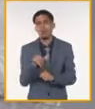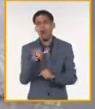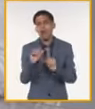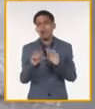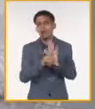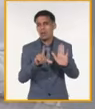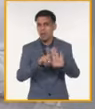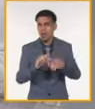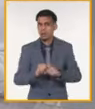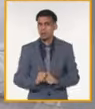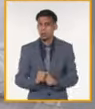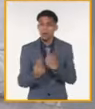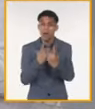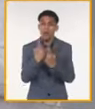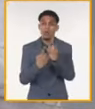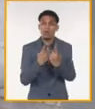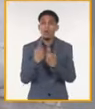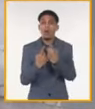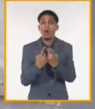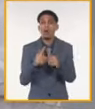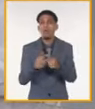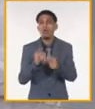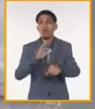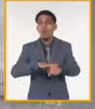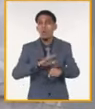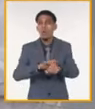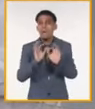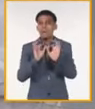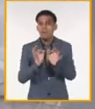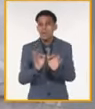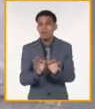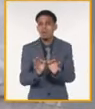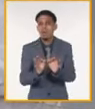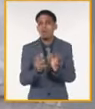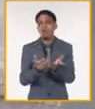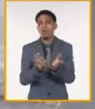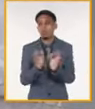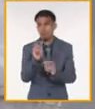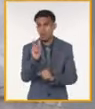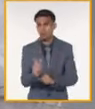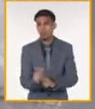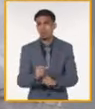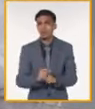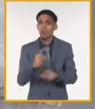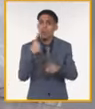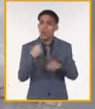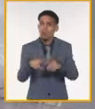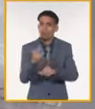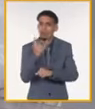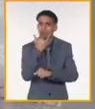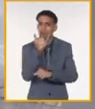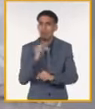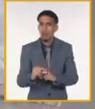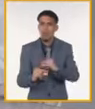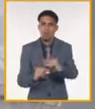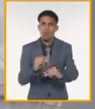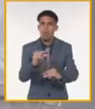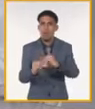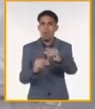algunas que propiciadas por el propio legal otras que se fueron propiciando a partir de la